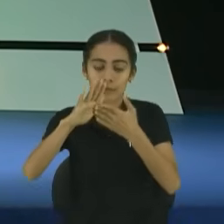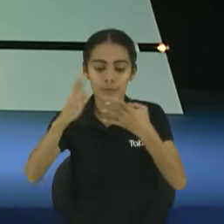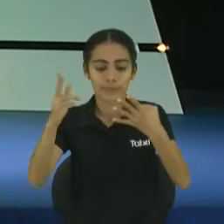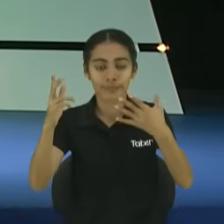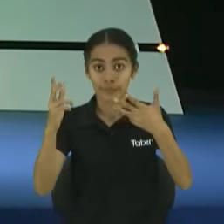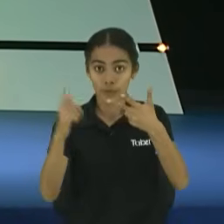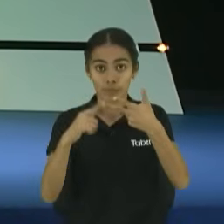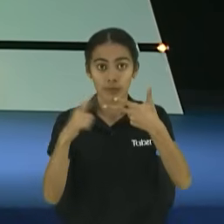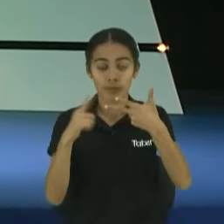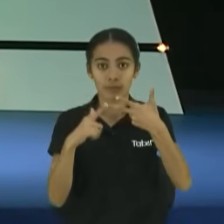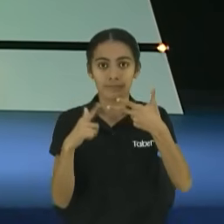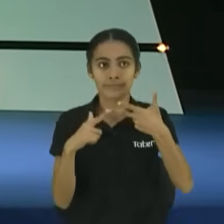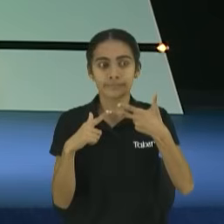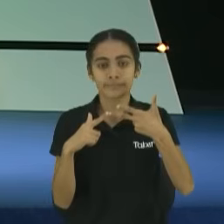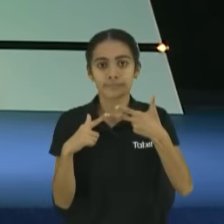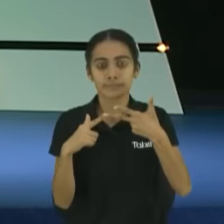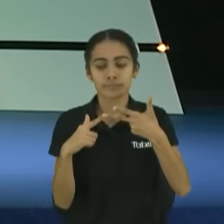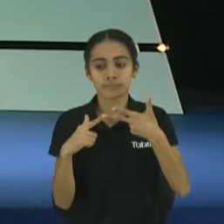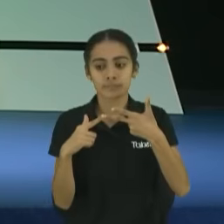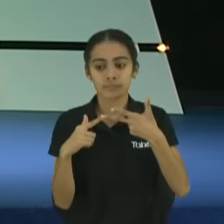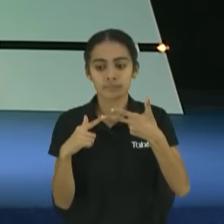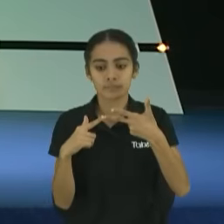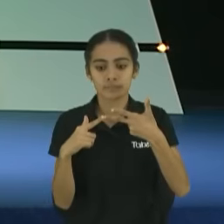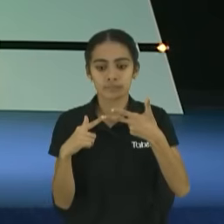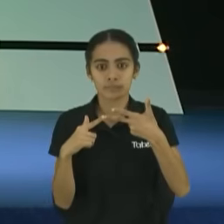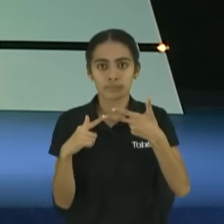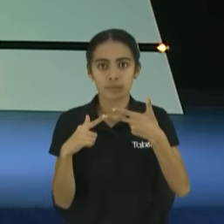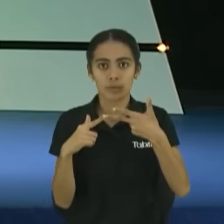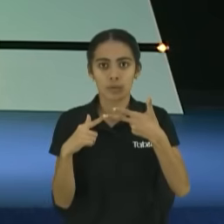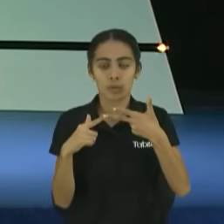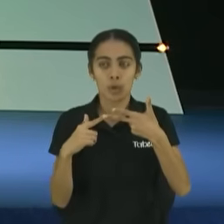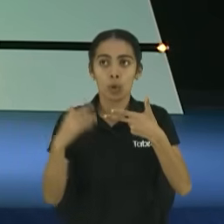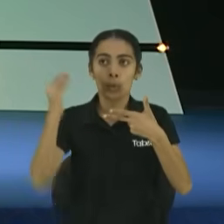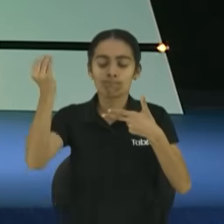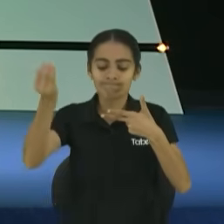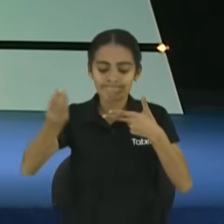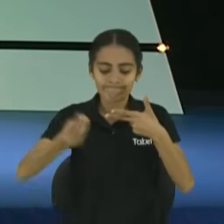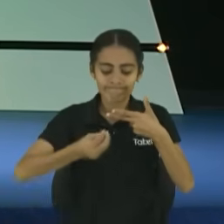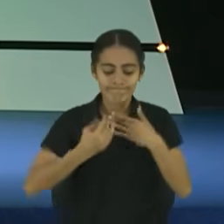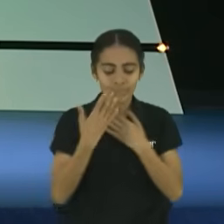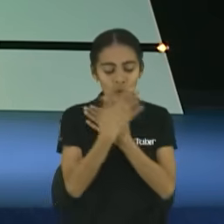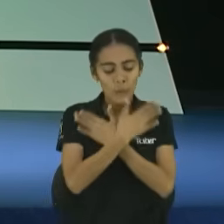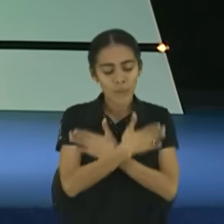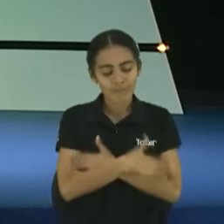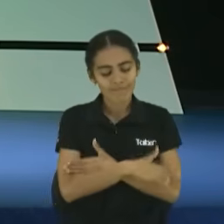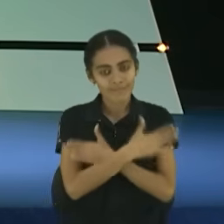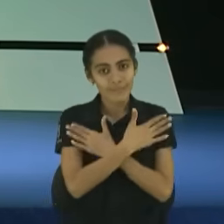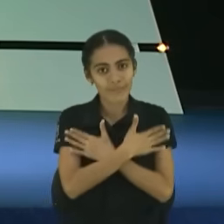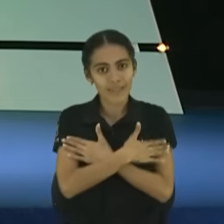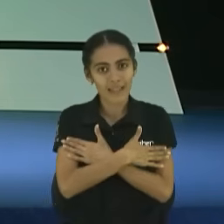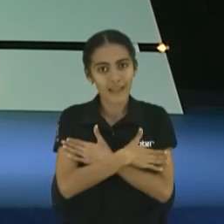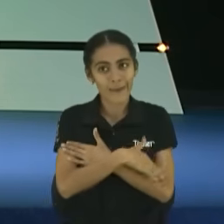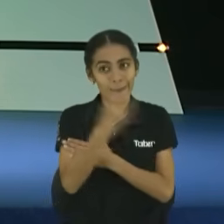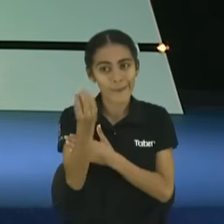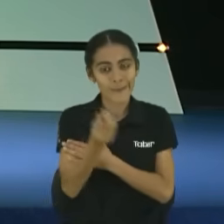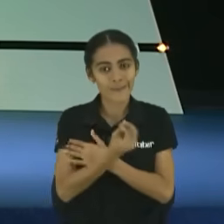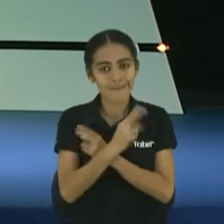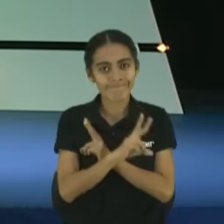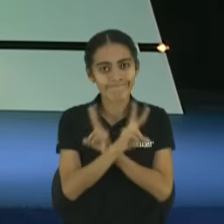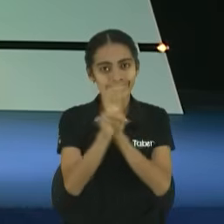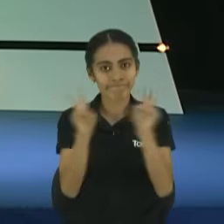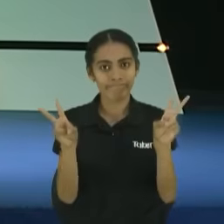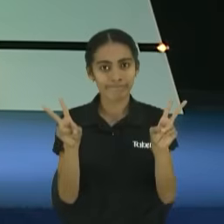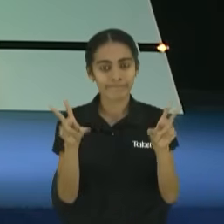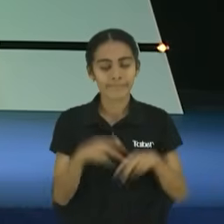tal vez a aquellos que han venido heriditos hoy, nos da consuelo y nos da paz. Nos da consuelo y nos da